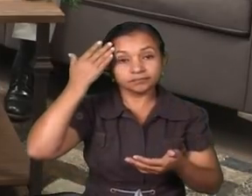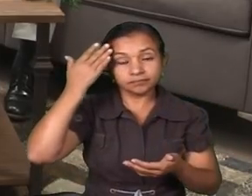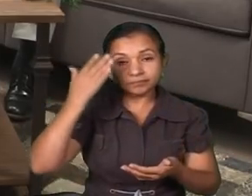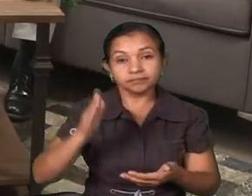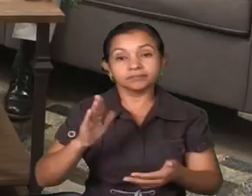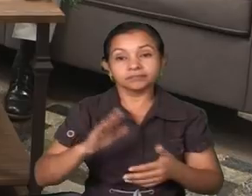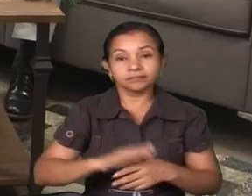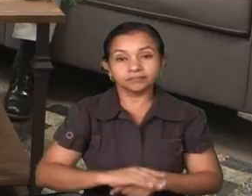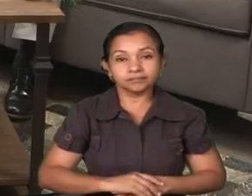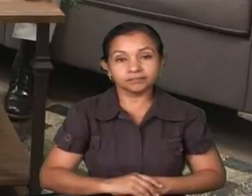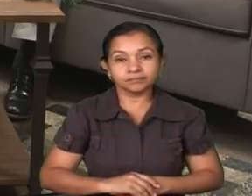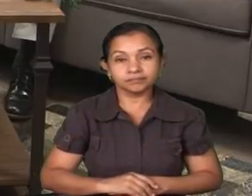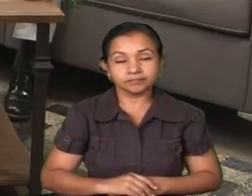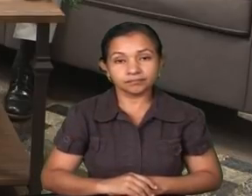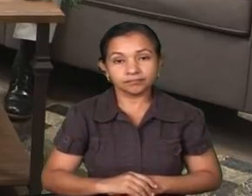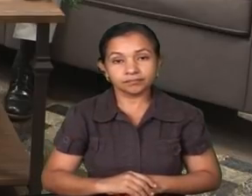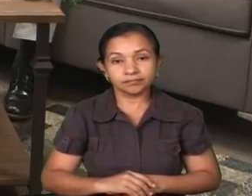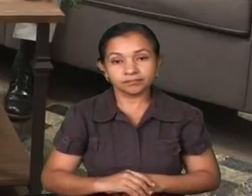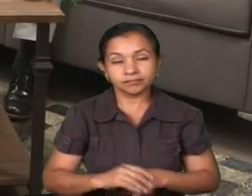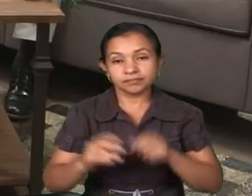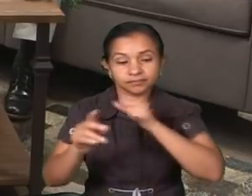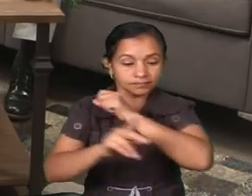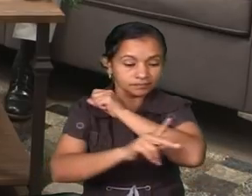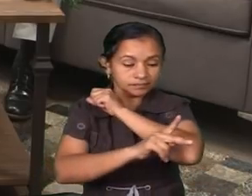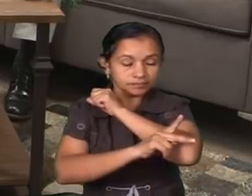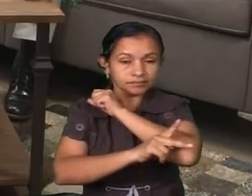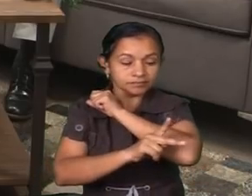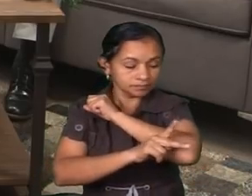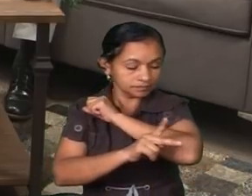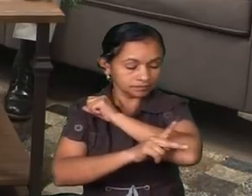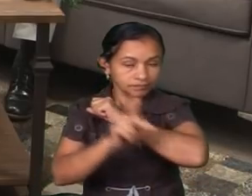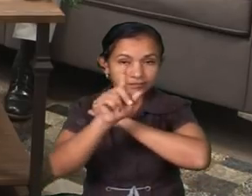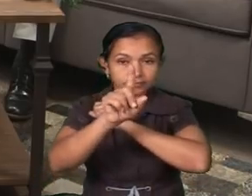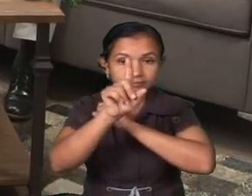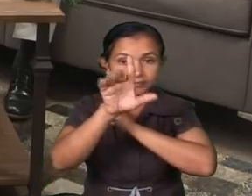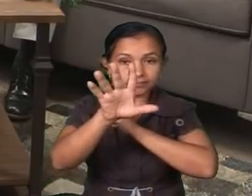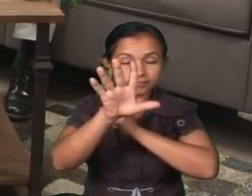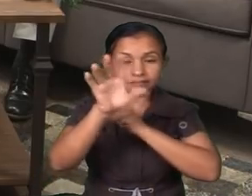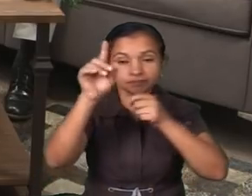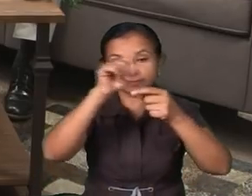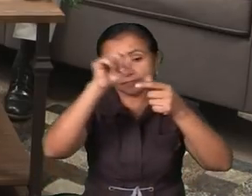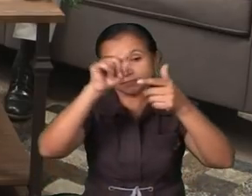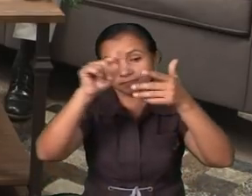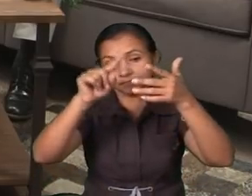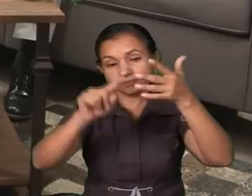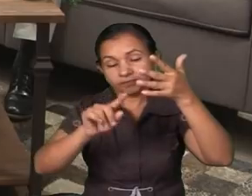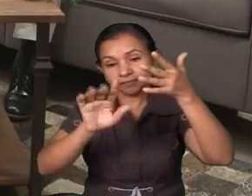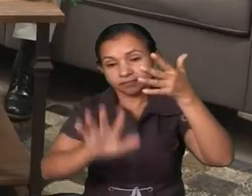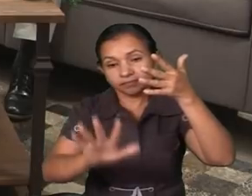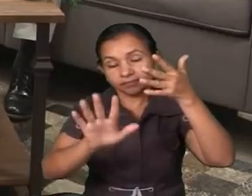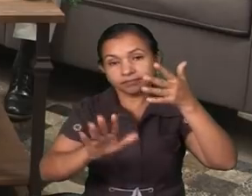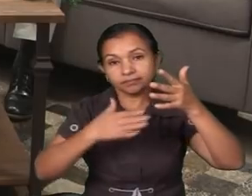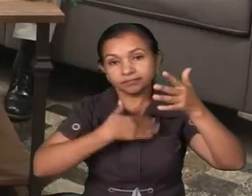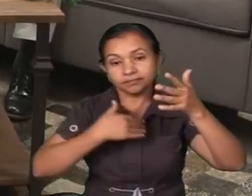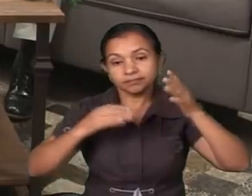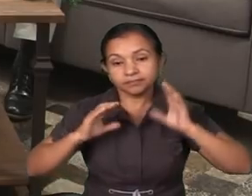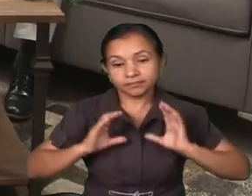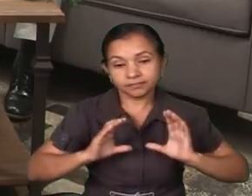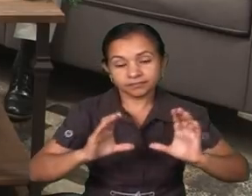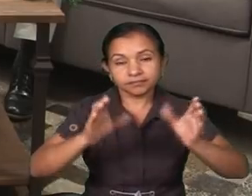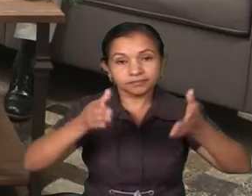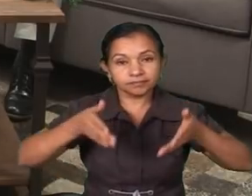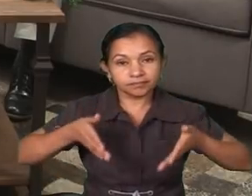es el país con el quinto lugar en América Latina con las mejores calles y carreteras.